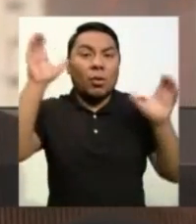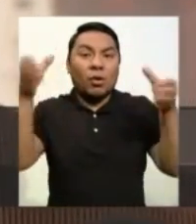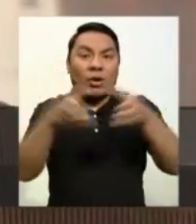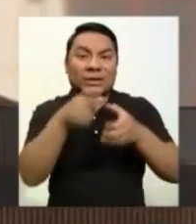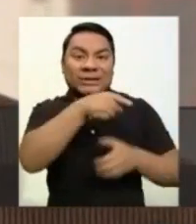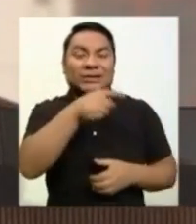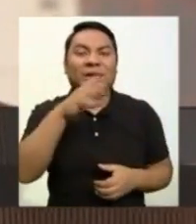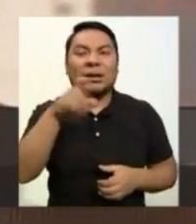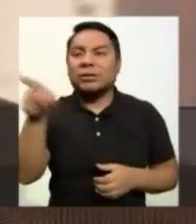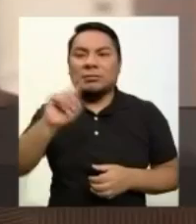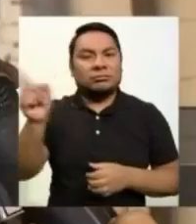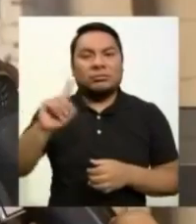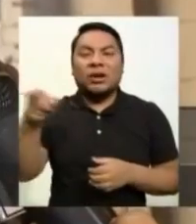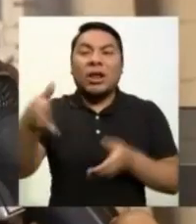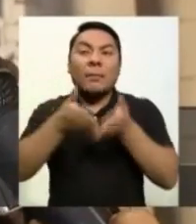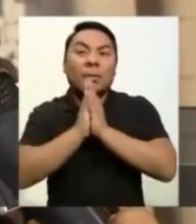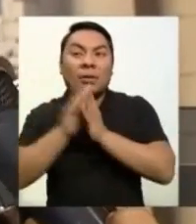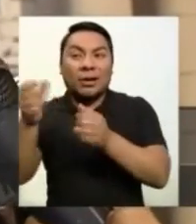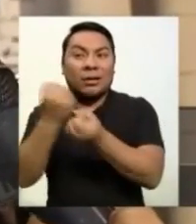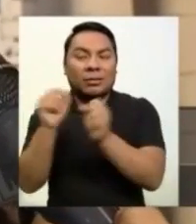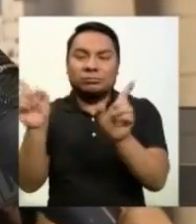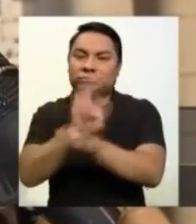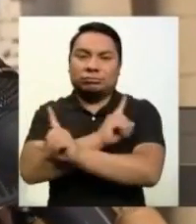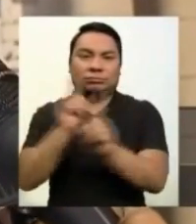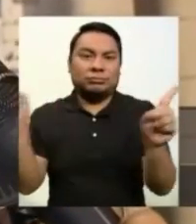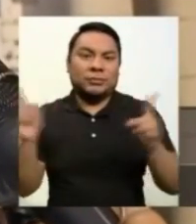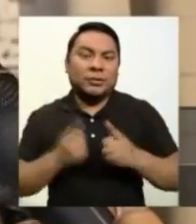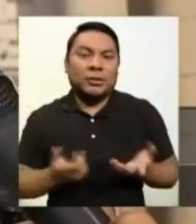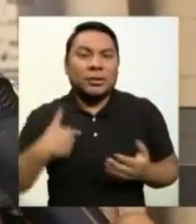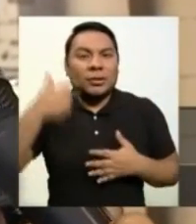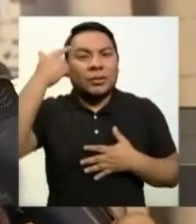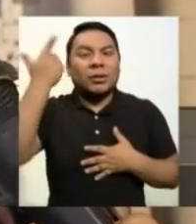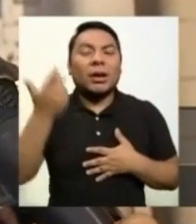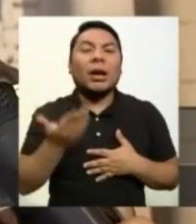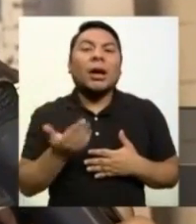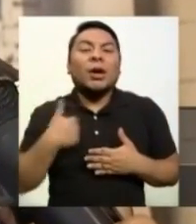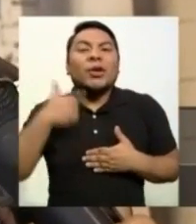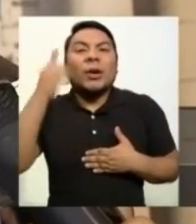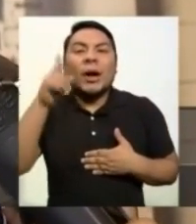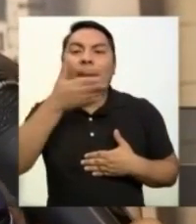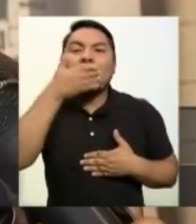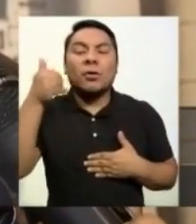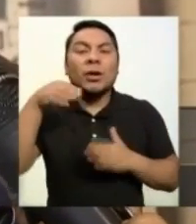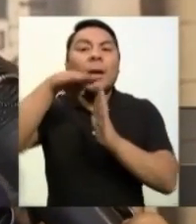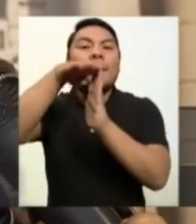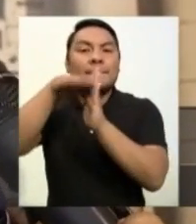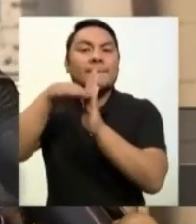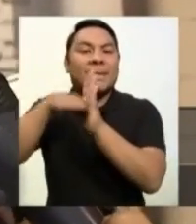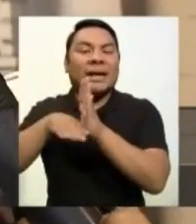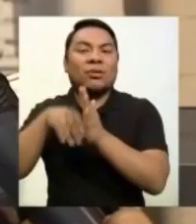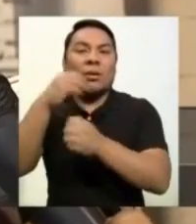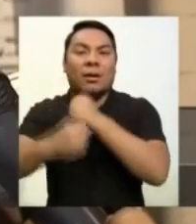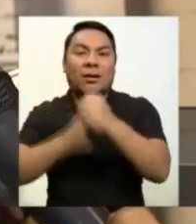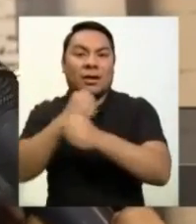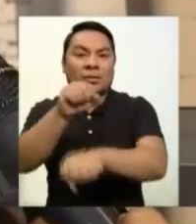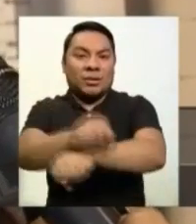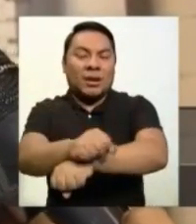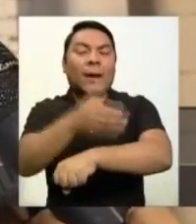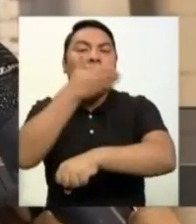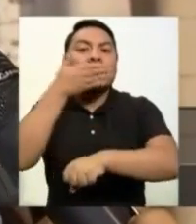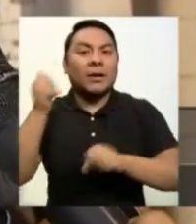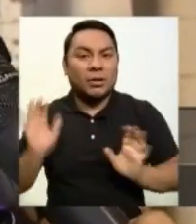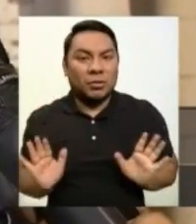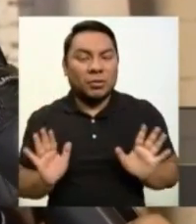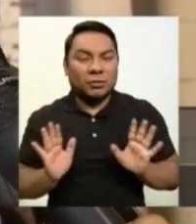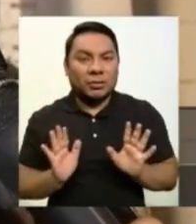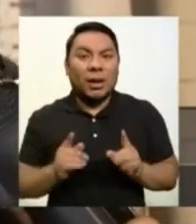Johnny Lescano. Yo creo que conlleva una disminución de la pena. Yo creo que se le puede dar ciertos beneficios. Además, por su edad, la ley